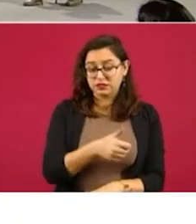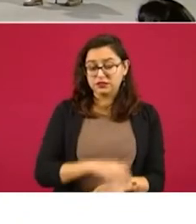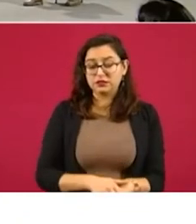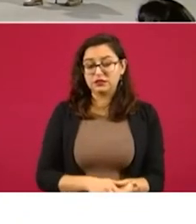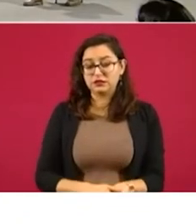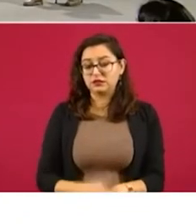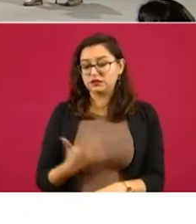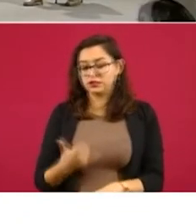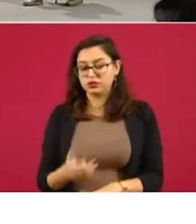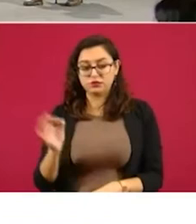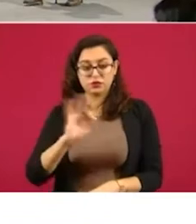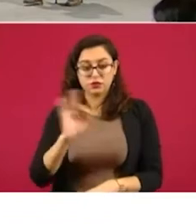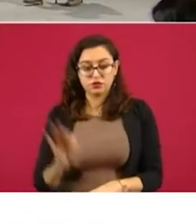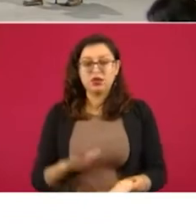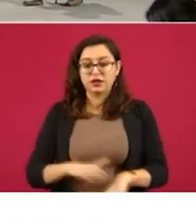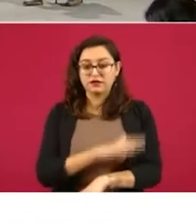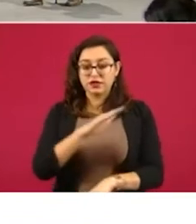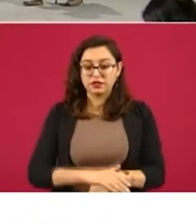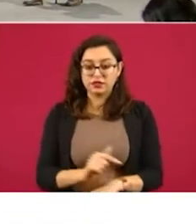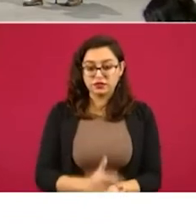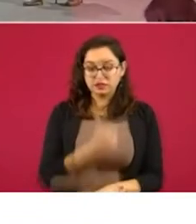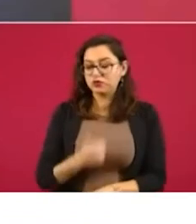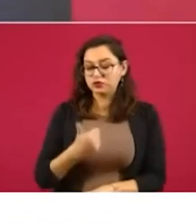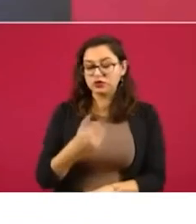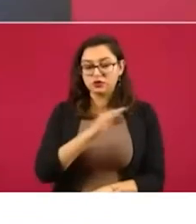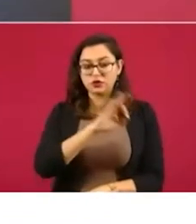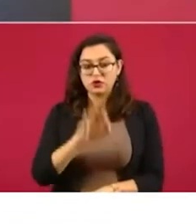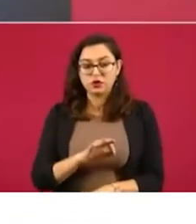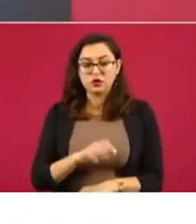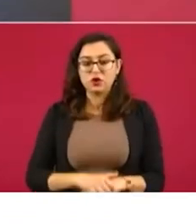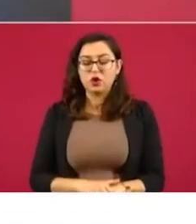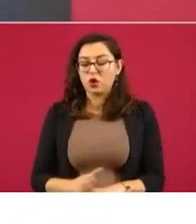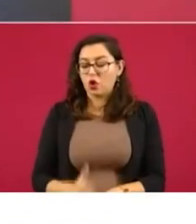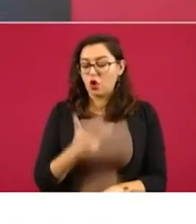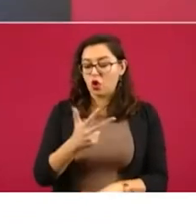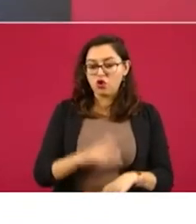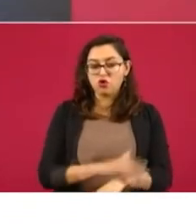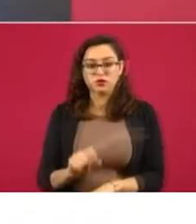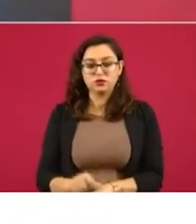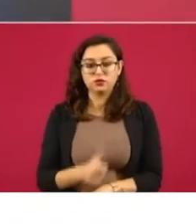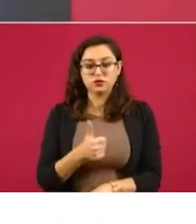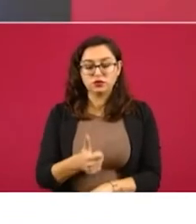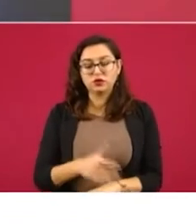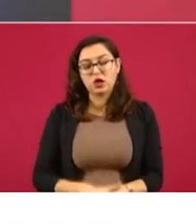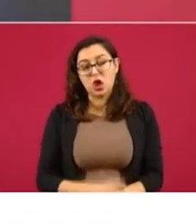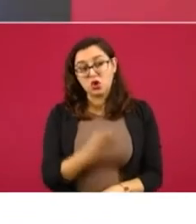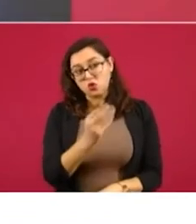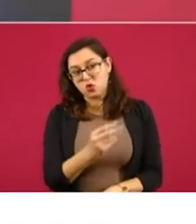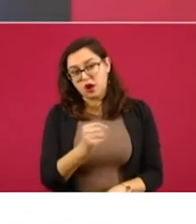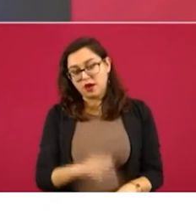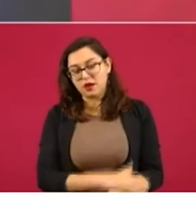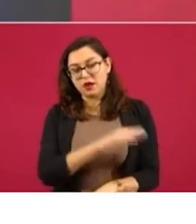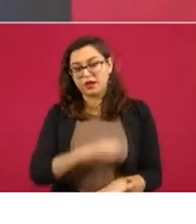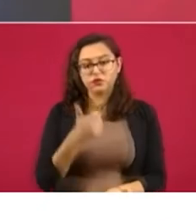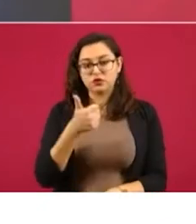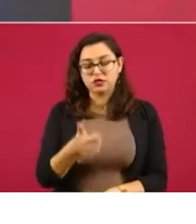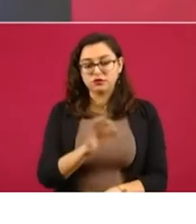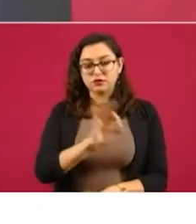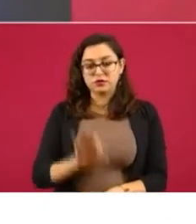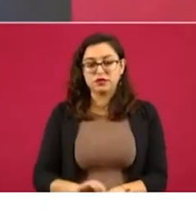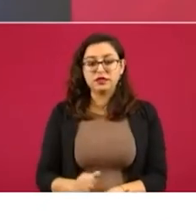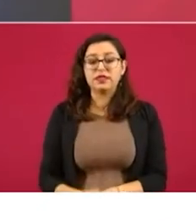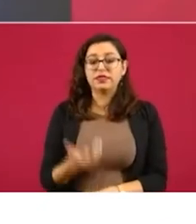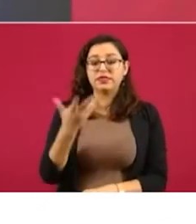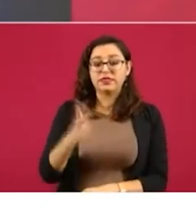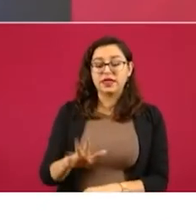puntos 67 10 puntos 68 de calificación 18 puntos 69 de calificación y 10 puntos 6 y 10